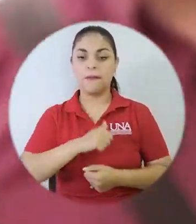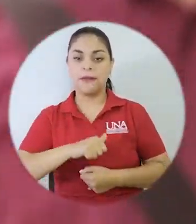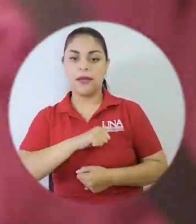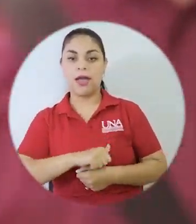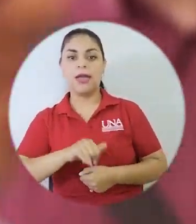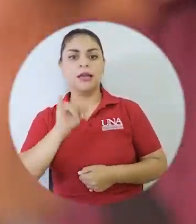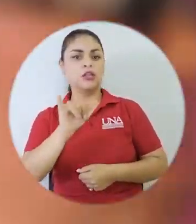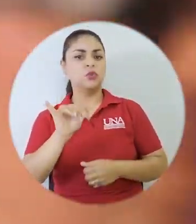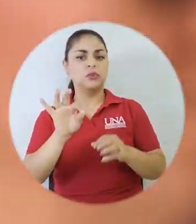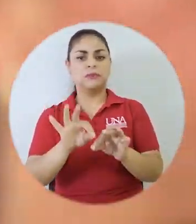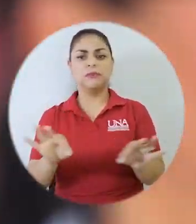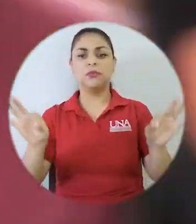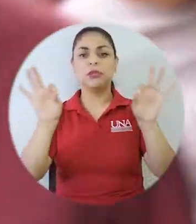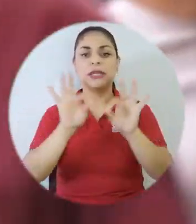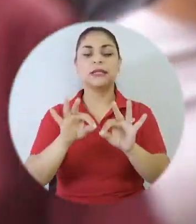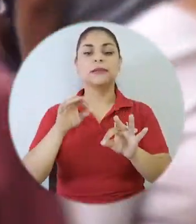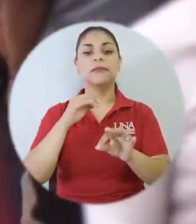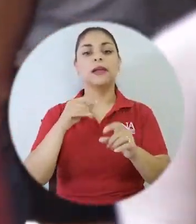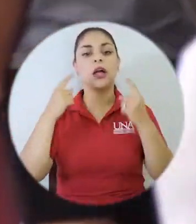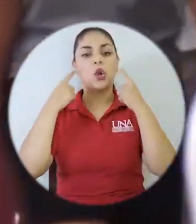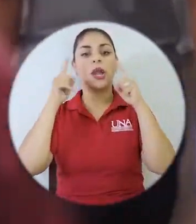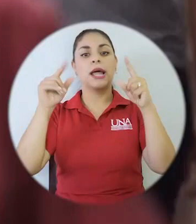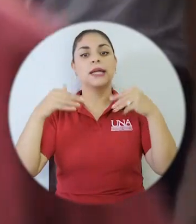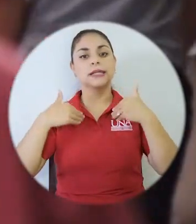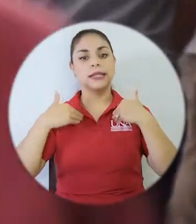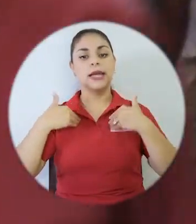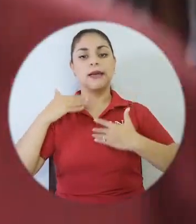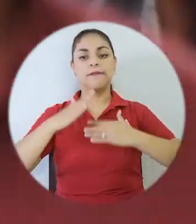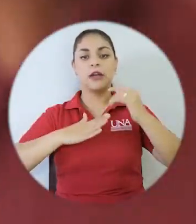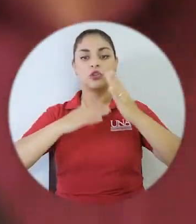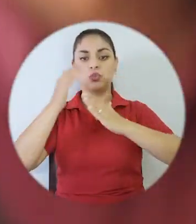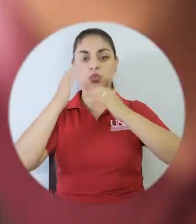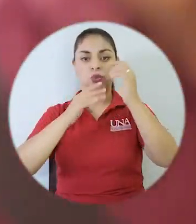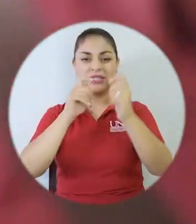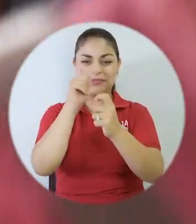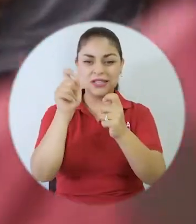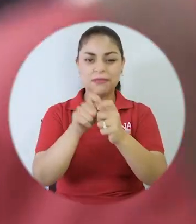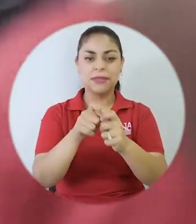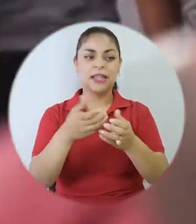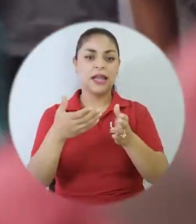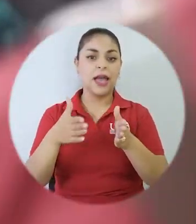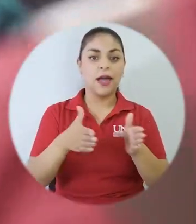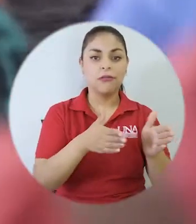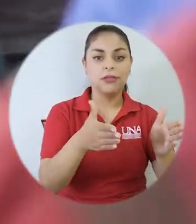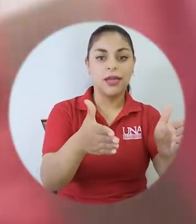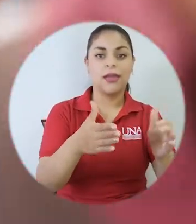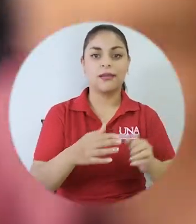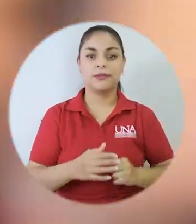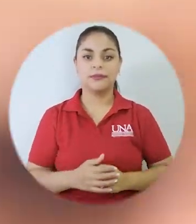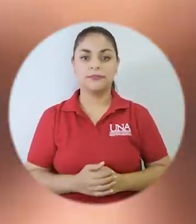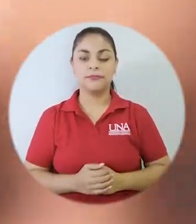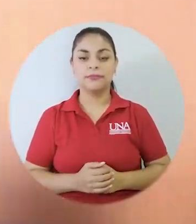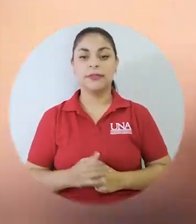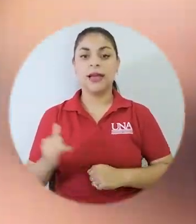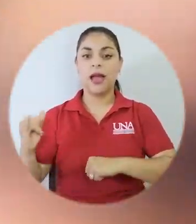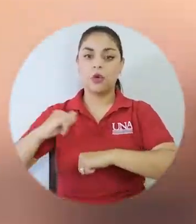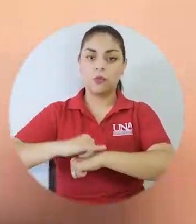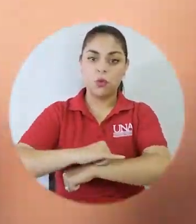son muy importantes para poder generar infraestructura, particularmente, tanto en carreteras, en